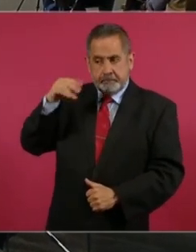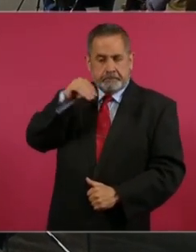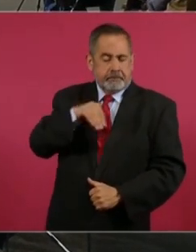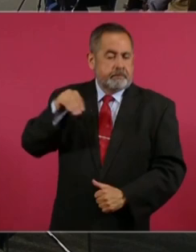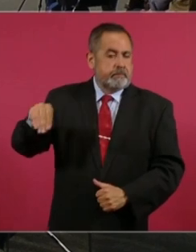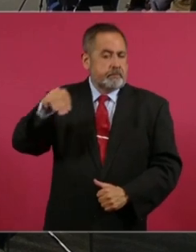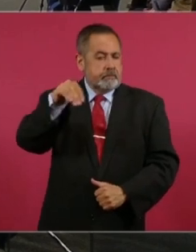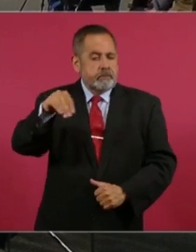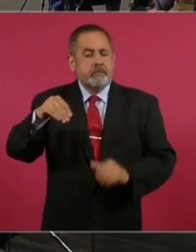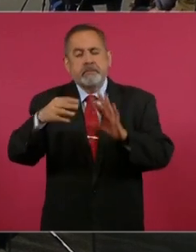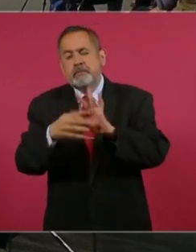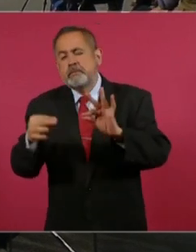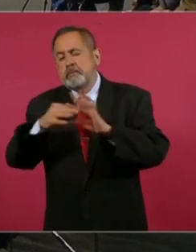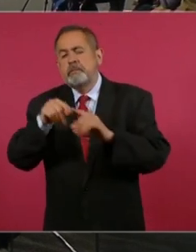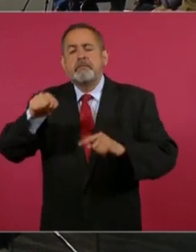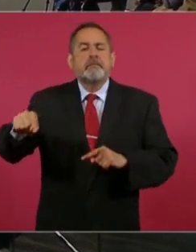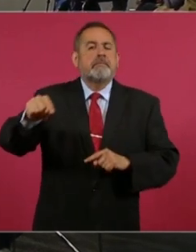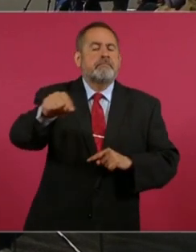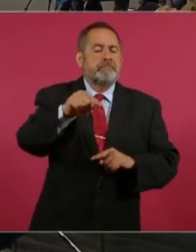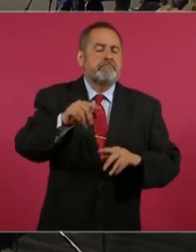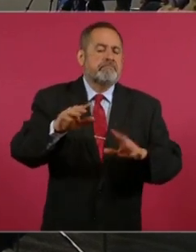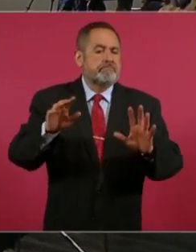sin